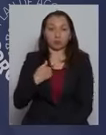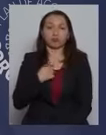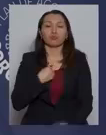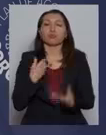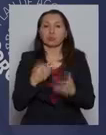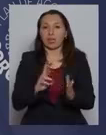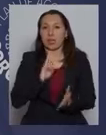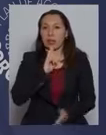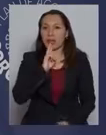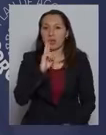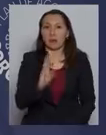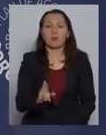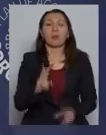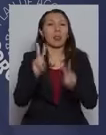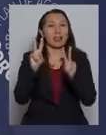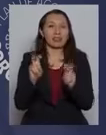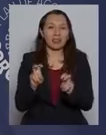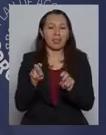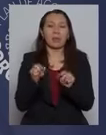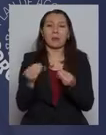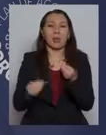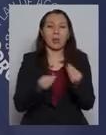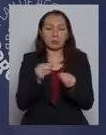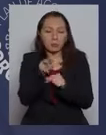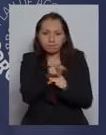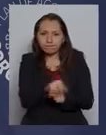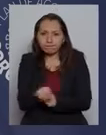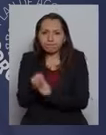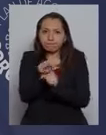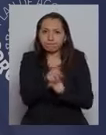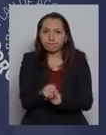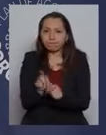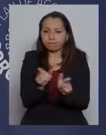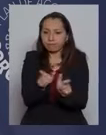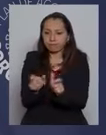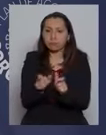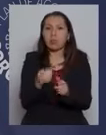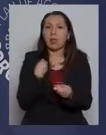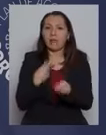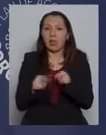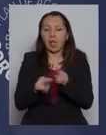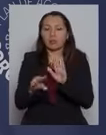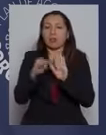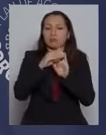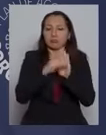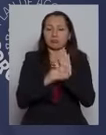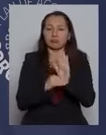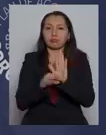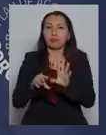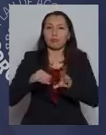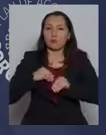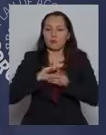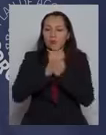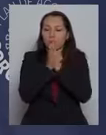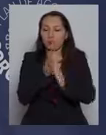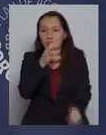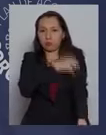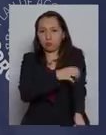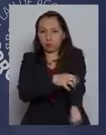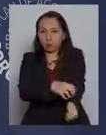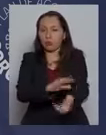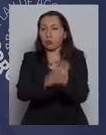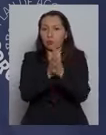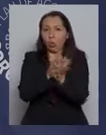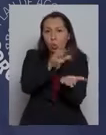ya contesté esa pregunta con respecto a la vigilancia que se hace y a las medidas que se van tomando en todas las regiones, en todas